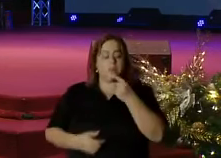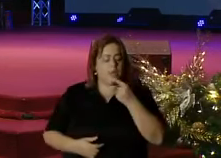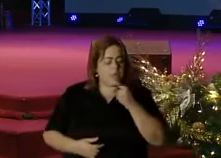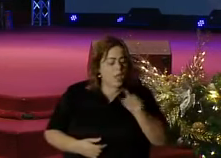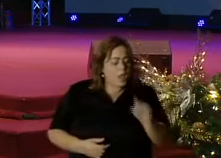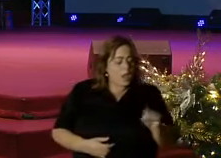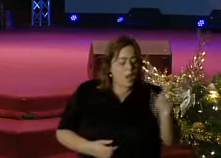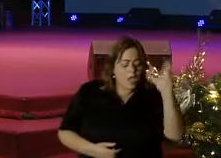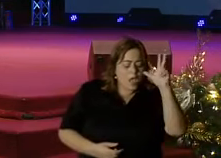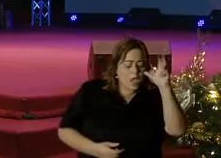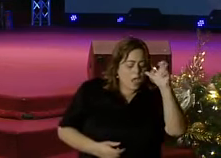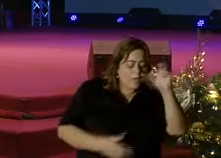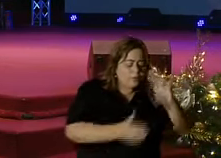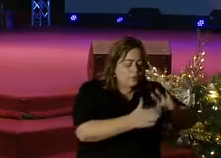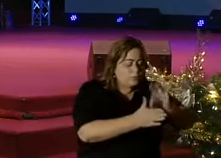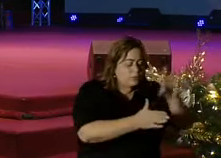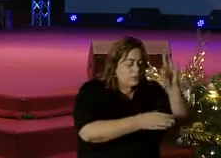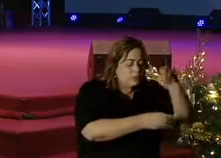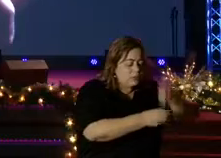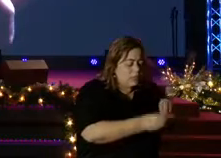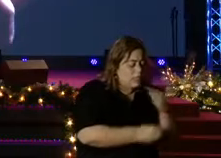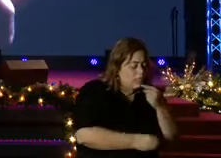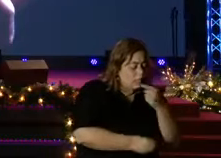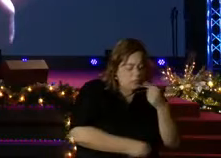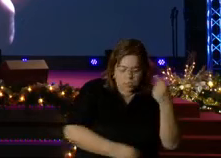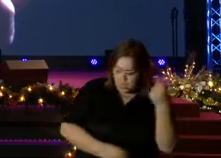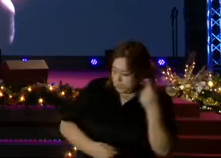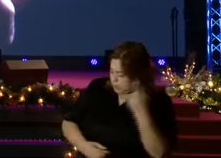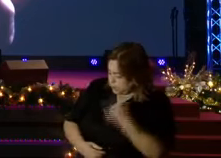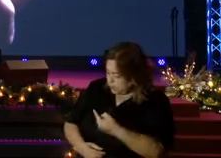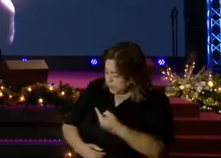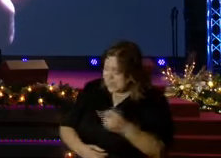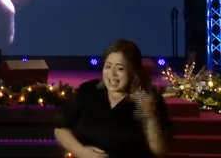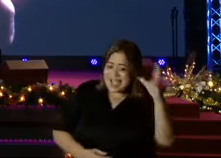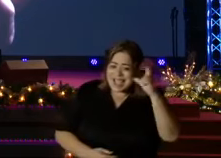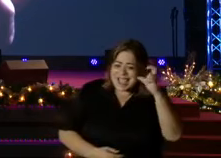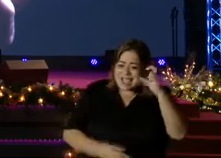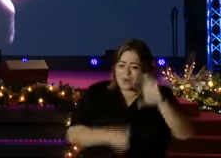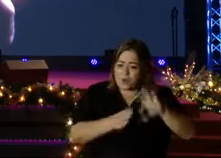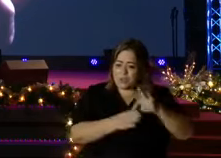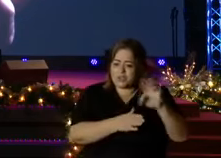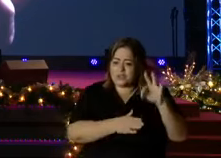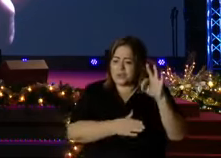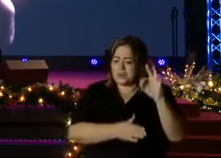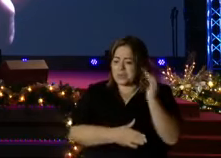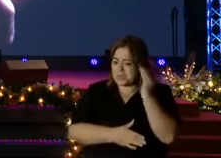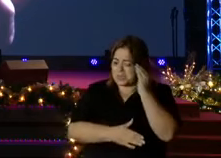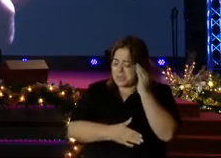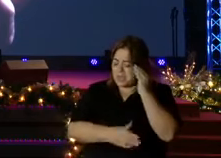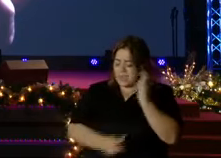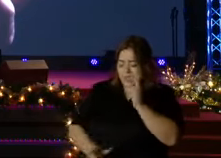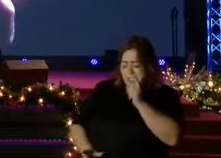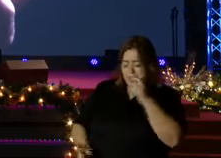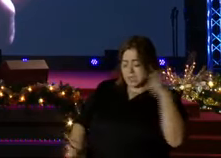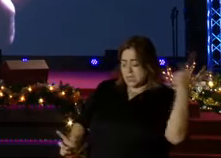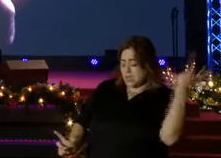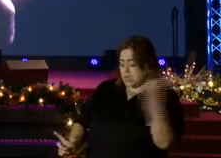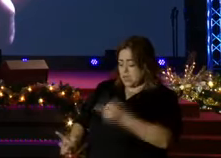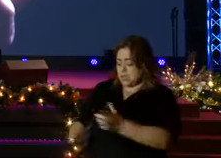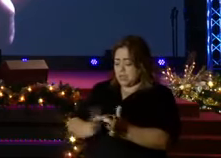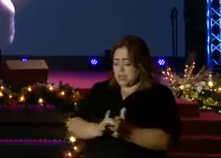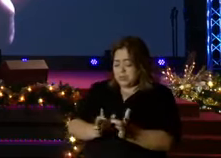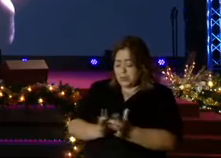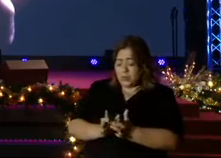ahí! O sea, que los demonios conocen quién es Jesús y los creyentes